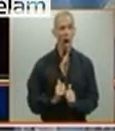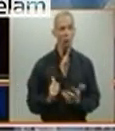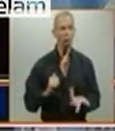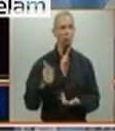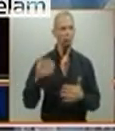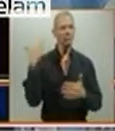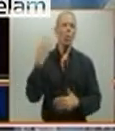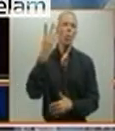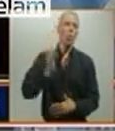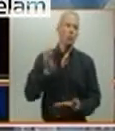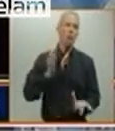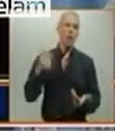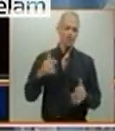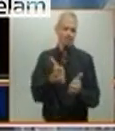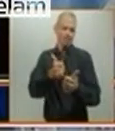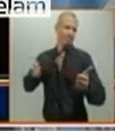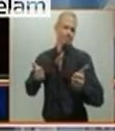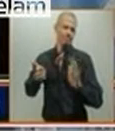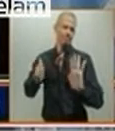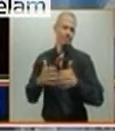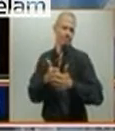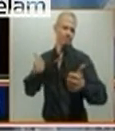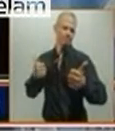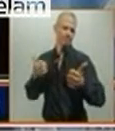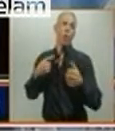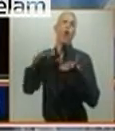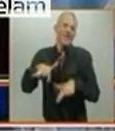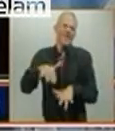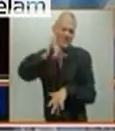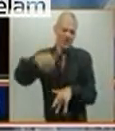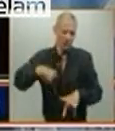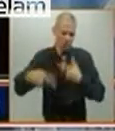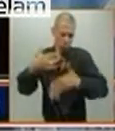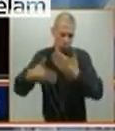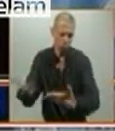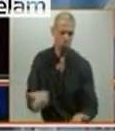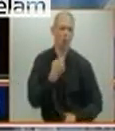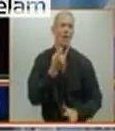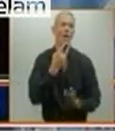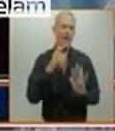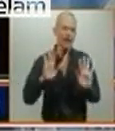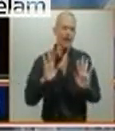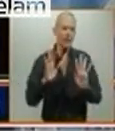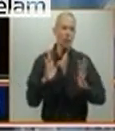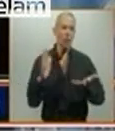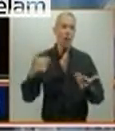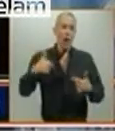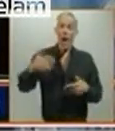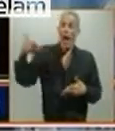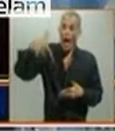dieron, me quedé al margen, siendo, como siempre digo, un hincha más. Pasó todo lo que pasó y acá